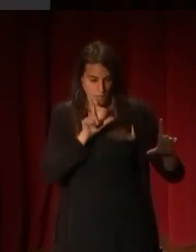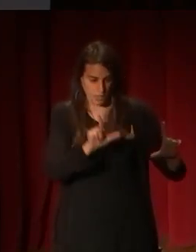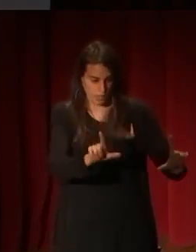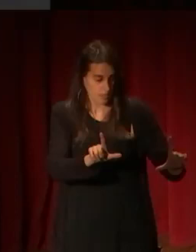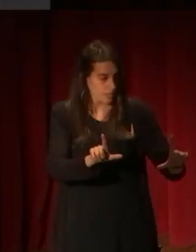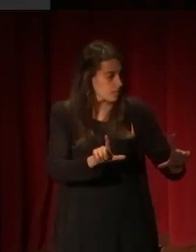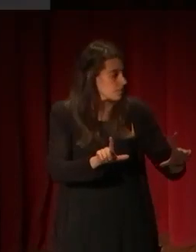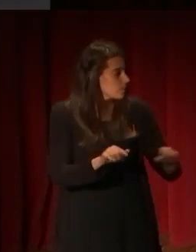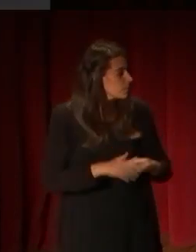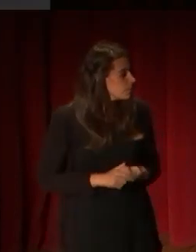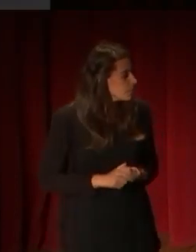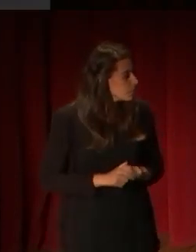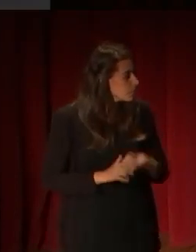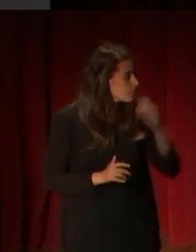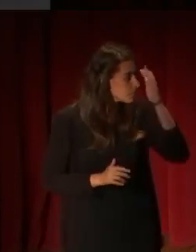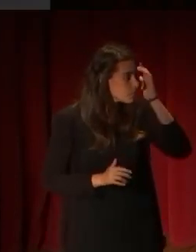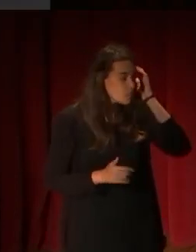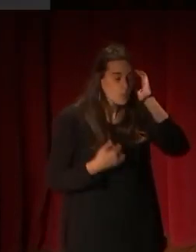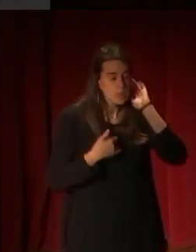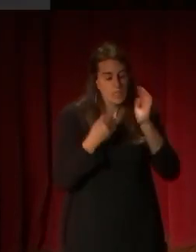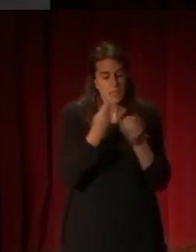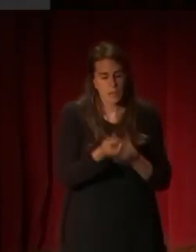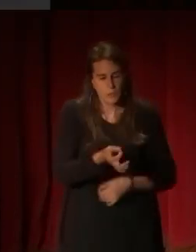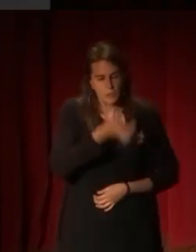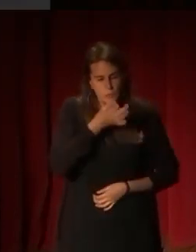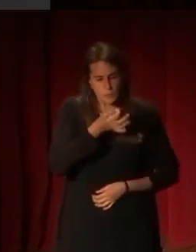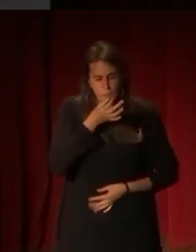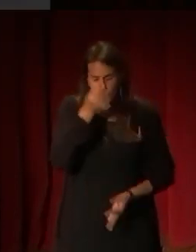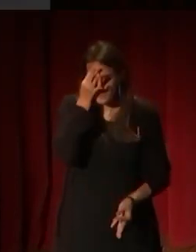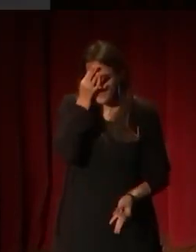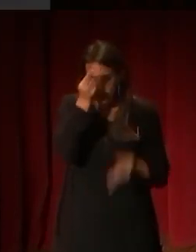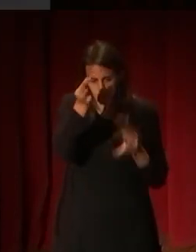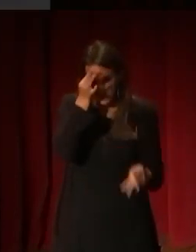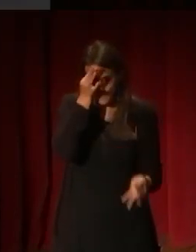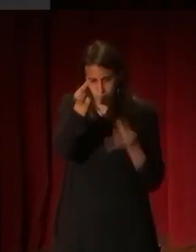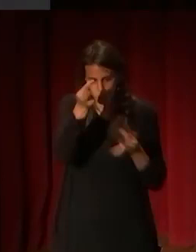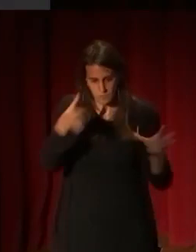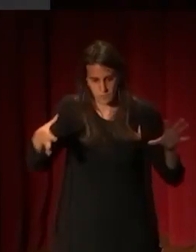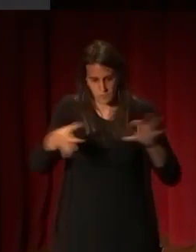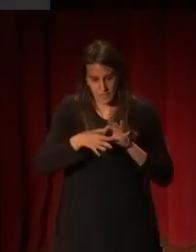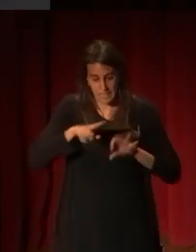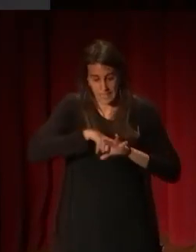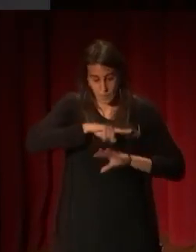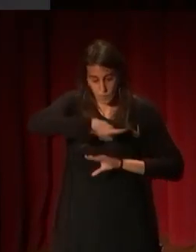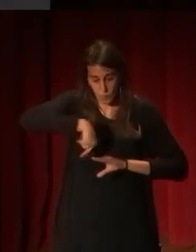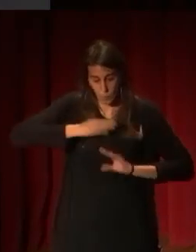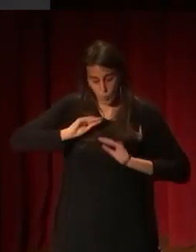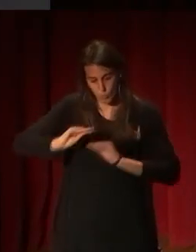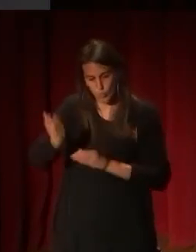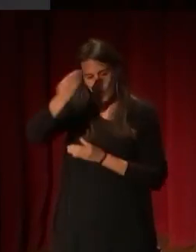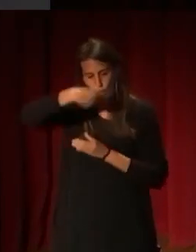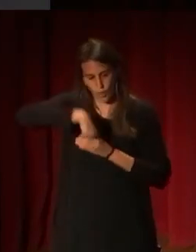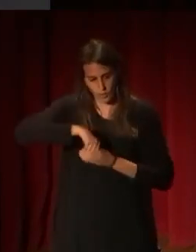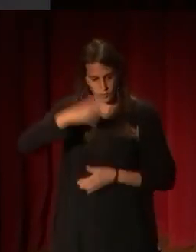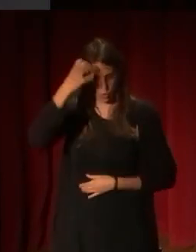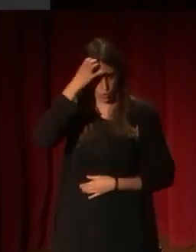pantalla que hizo un relato minucioso y pormenorizado de todo el tiempo que pasó en la